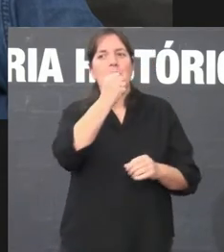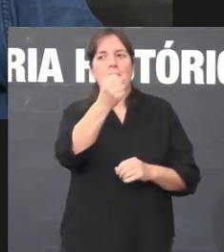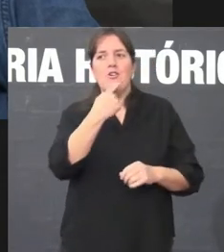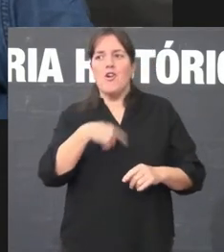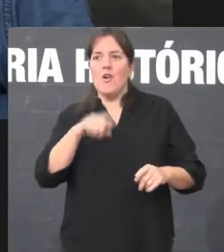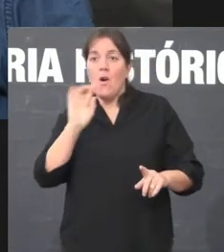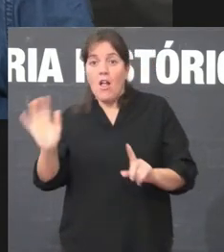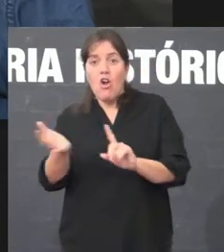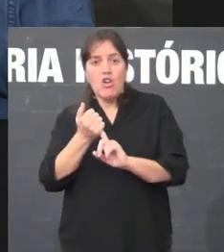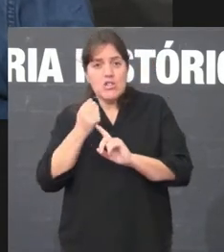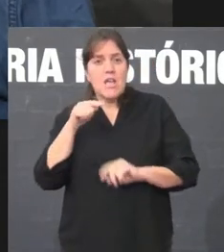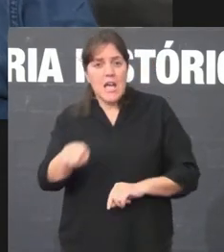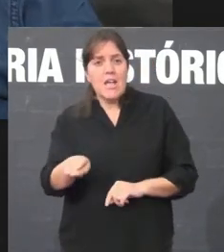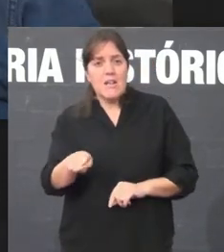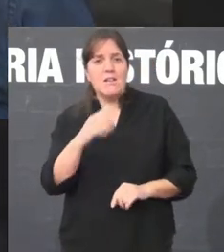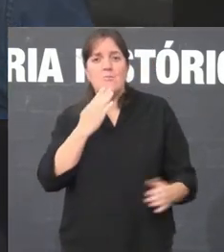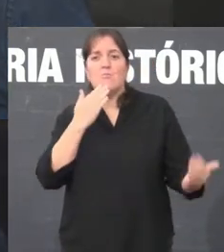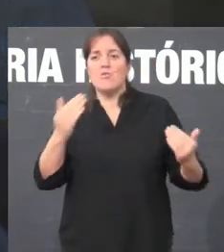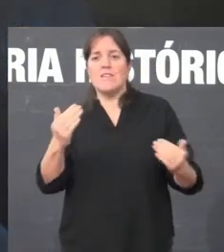gracias.